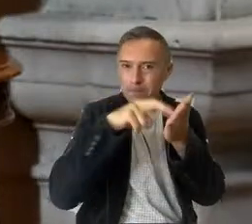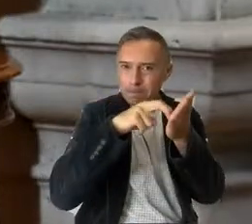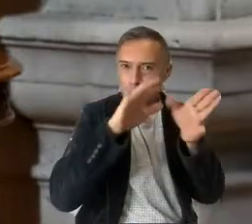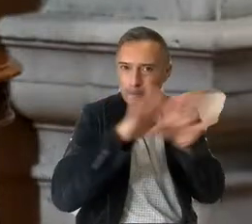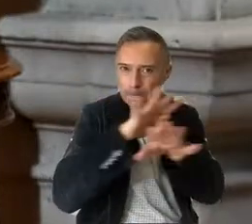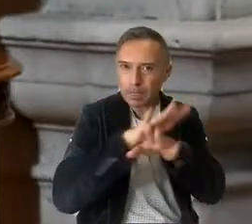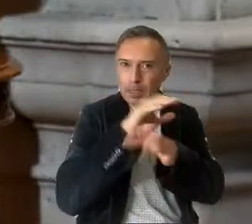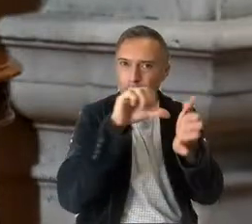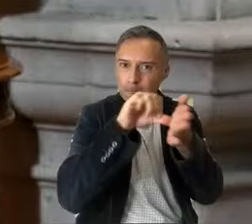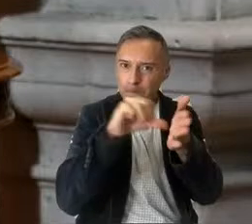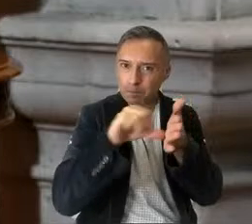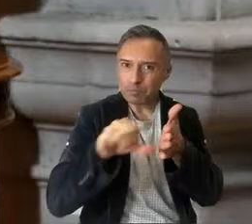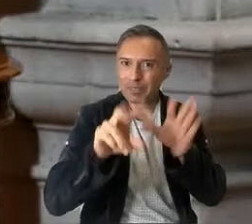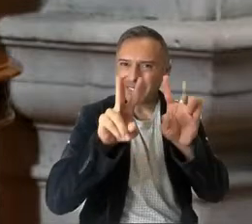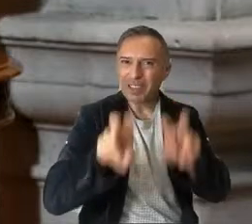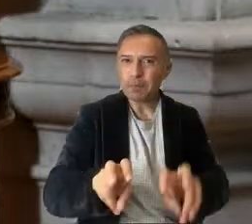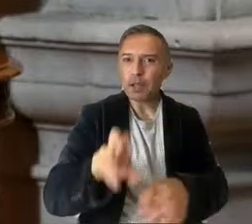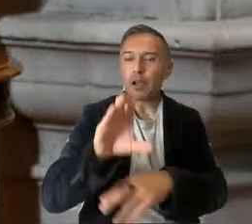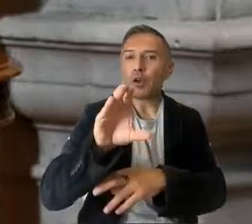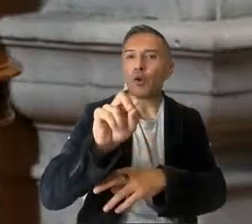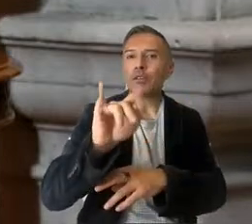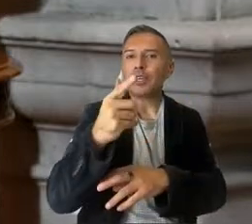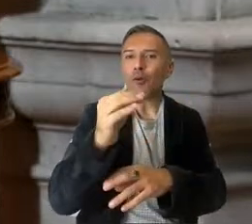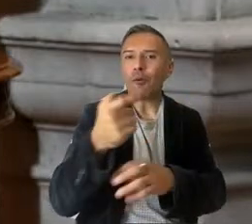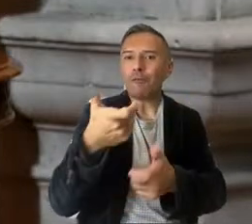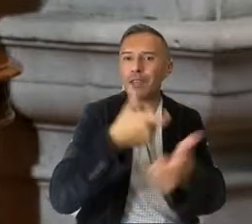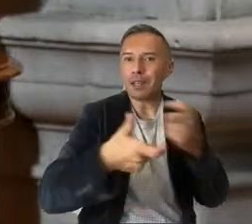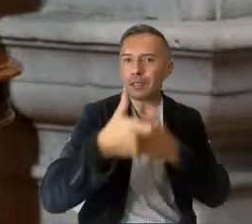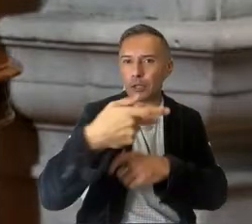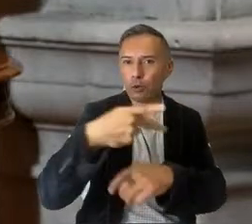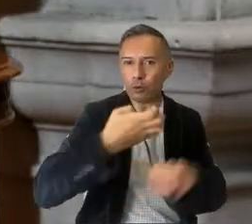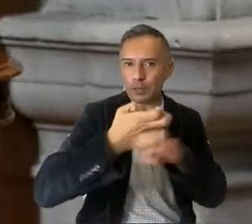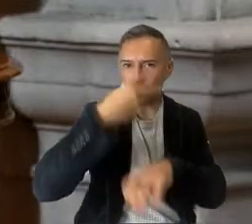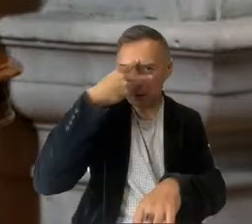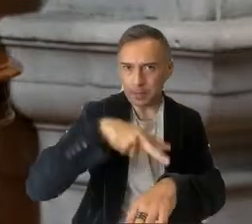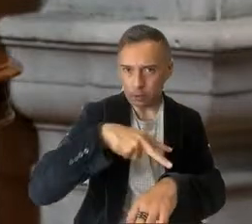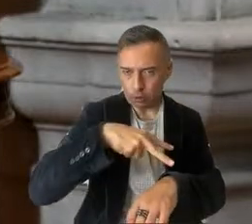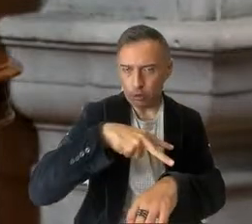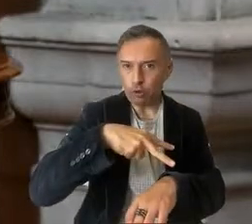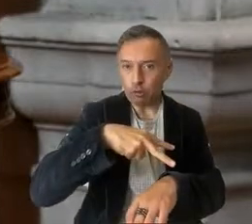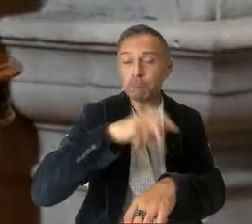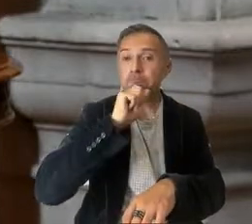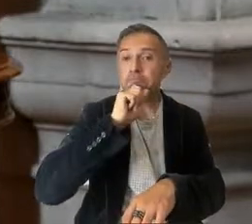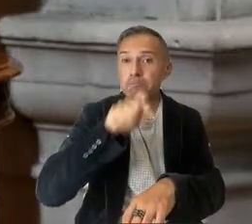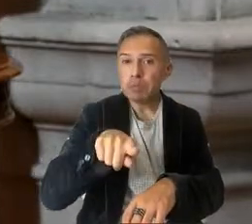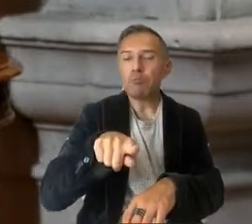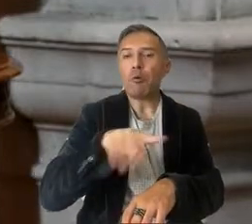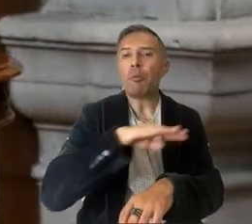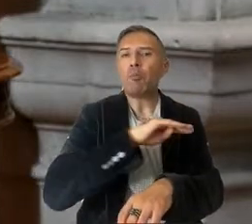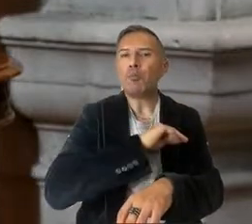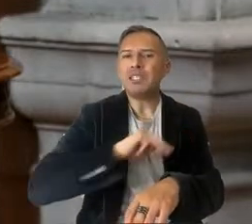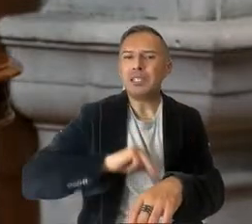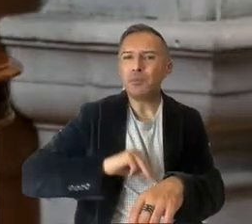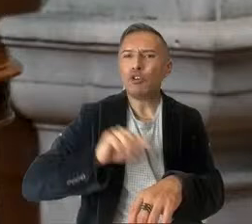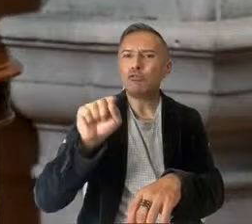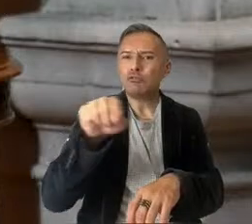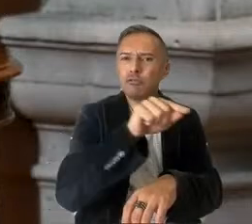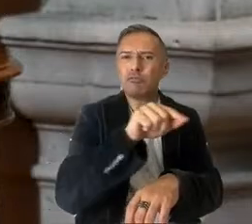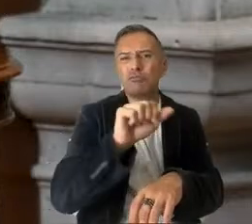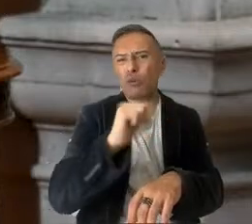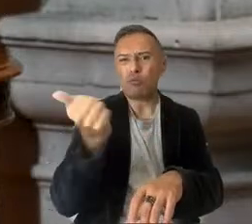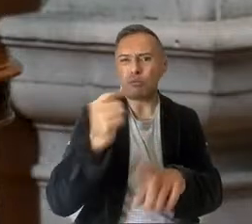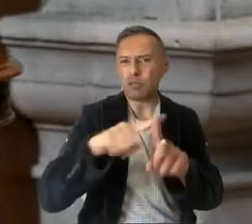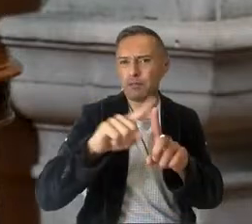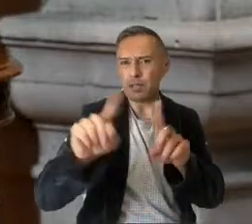reformas, adiciones y derogaciones al Código Financiero del Estado de México y municipios y otros